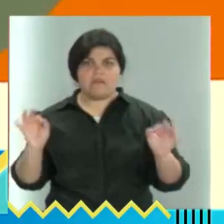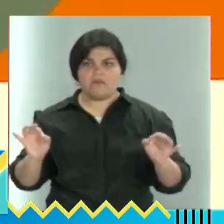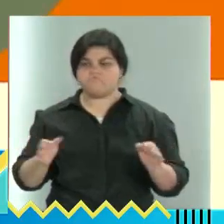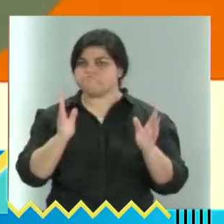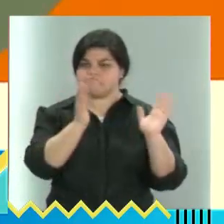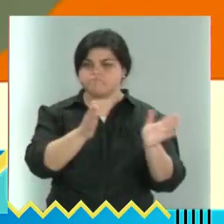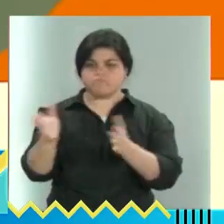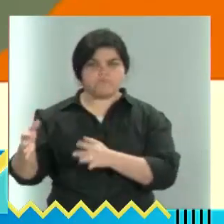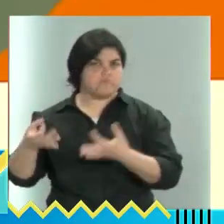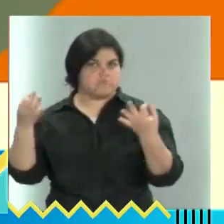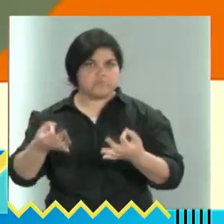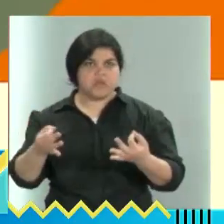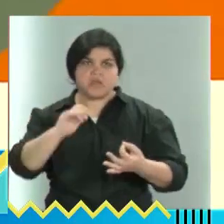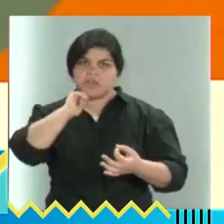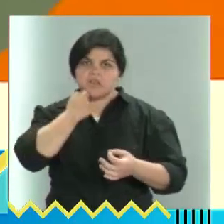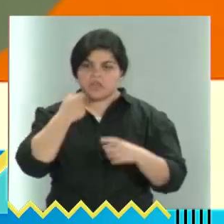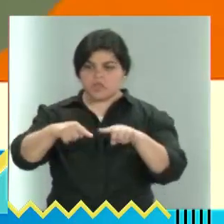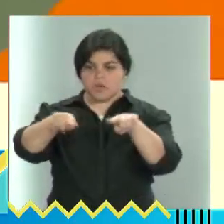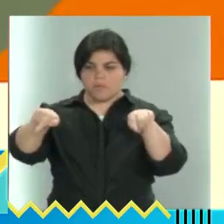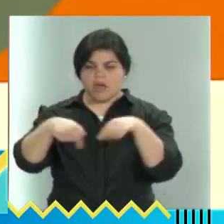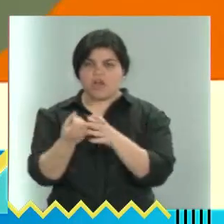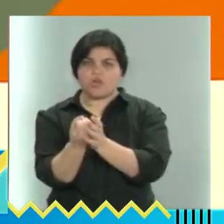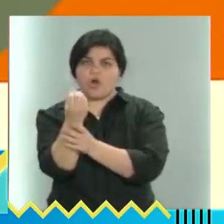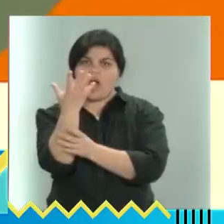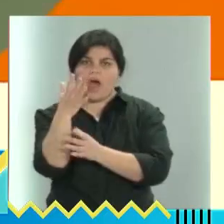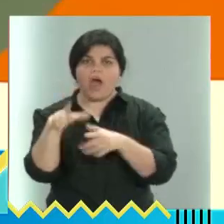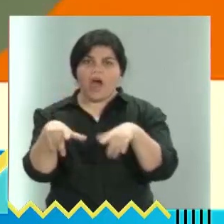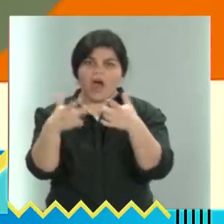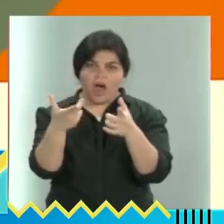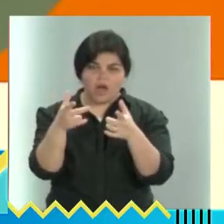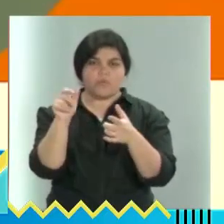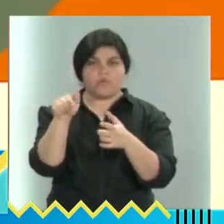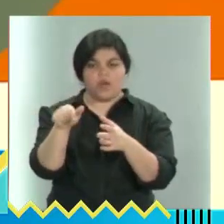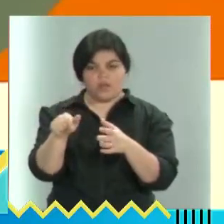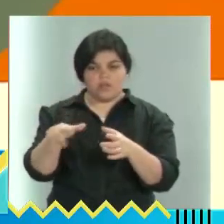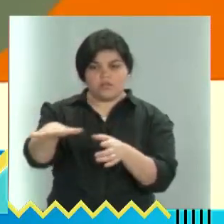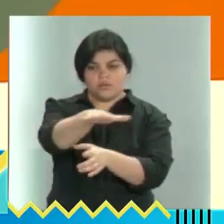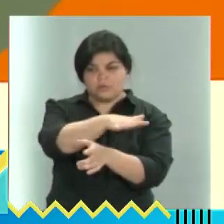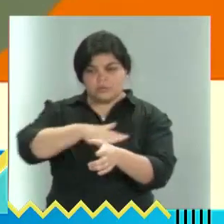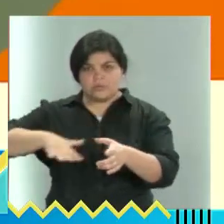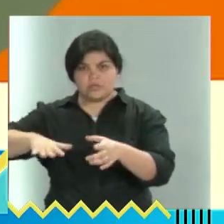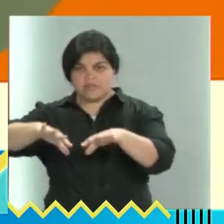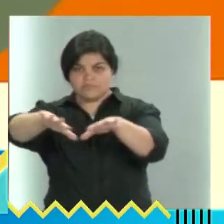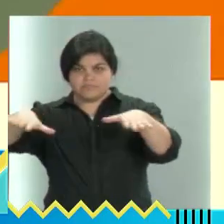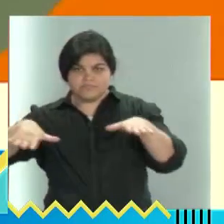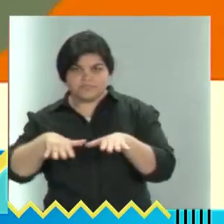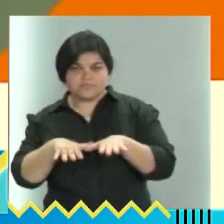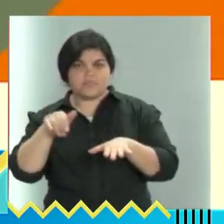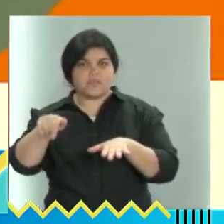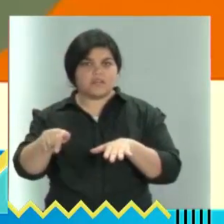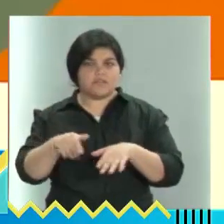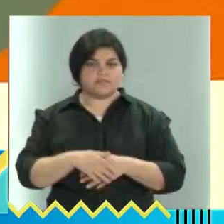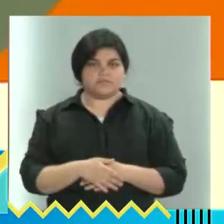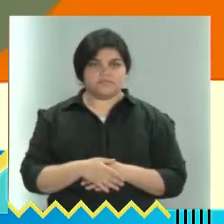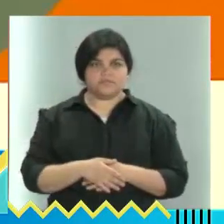bella porque gira en torno a un patio con el árbol, un tipo de arquitectura muy vivible para